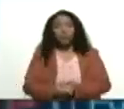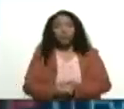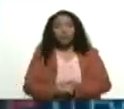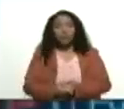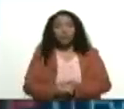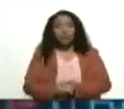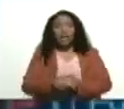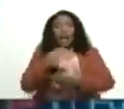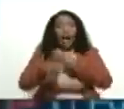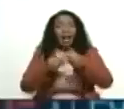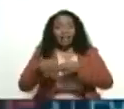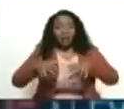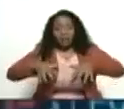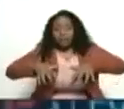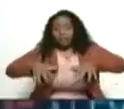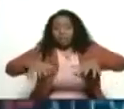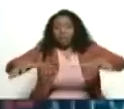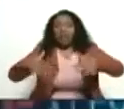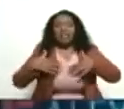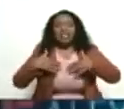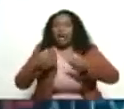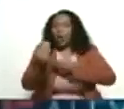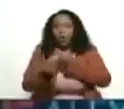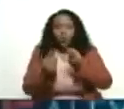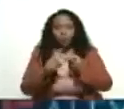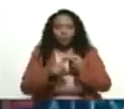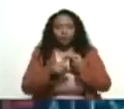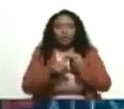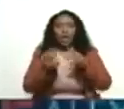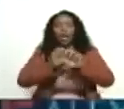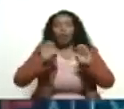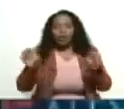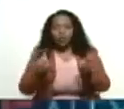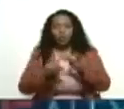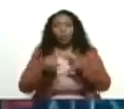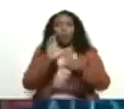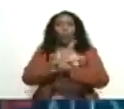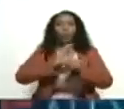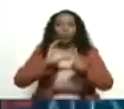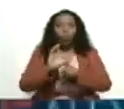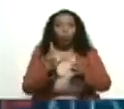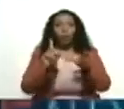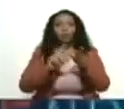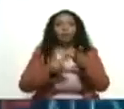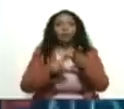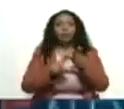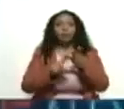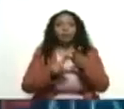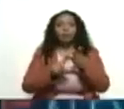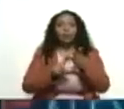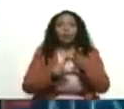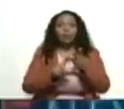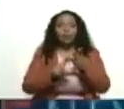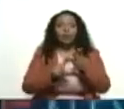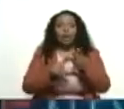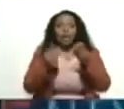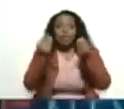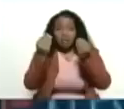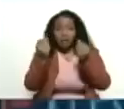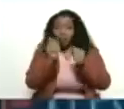riqueza en forma de salud, educación, cultura, salarios